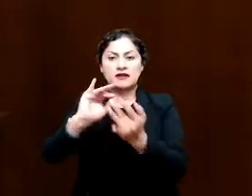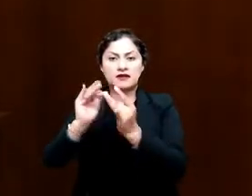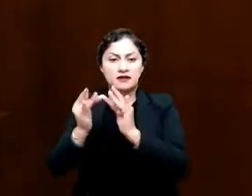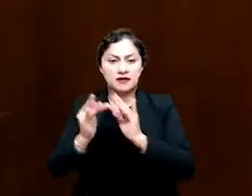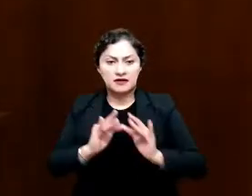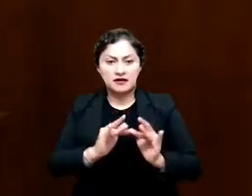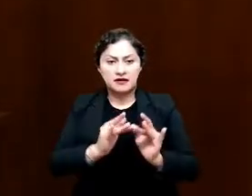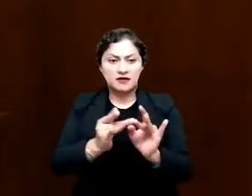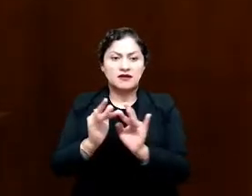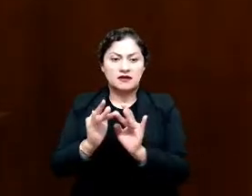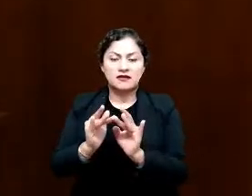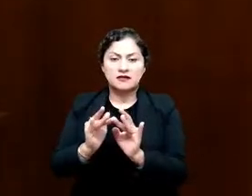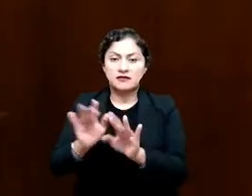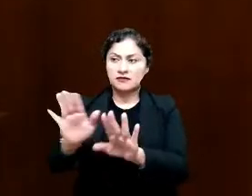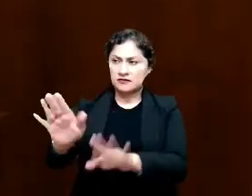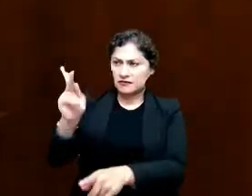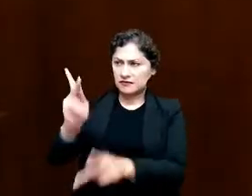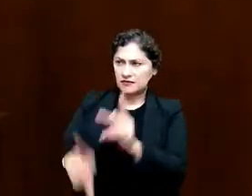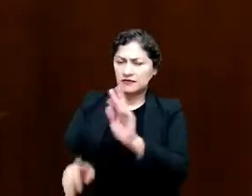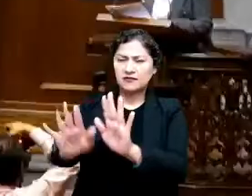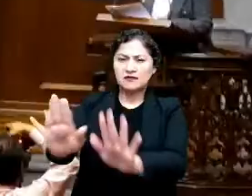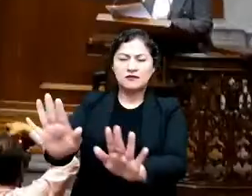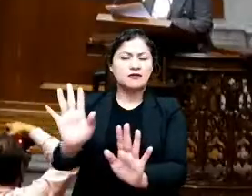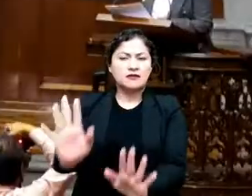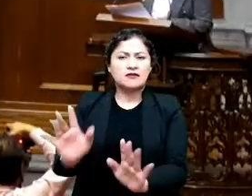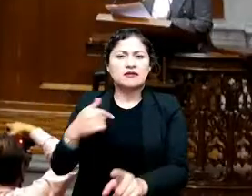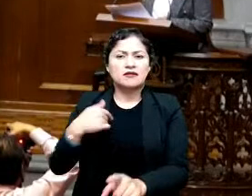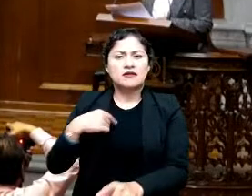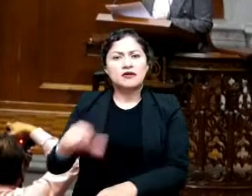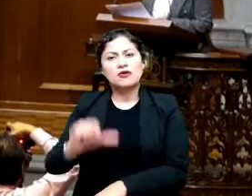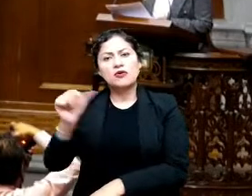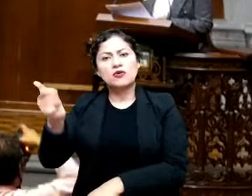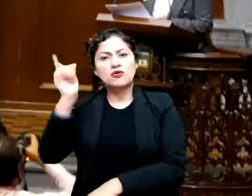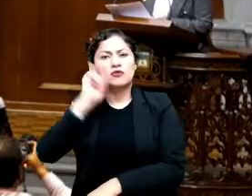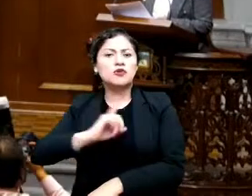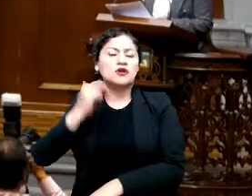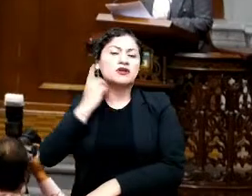también a la otra compañera le dio oportunidad. Permítame,